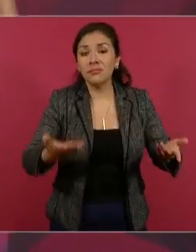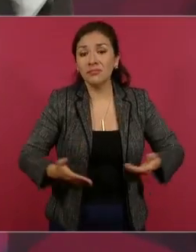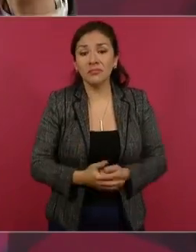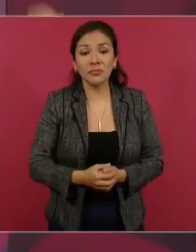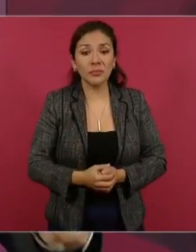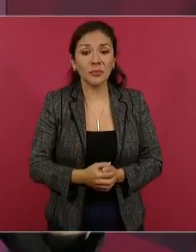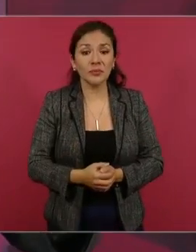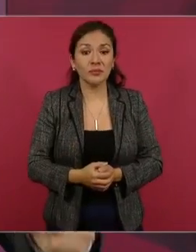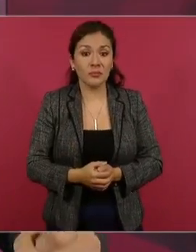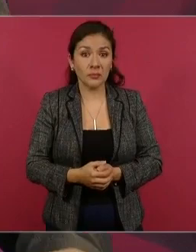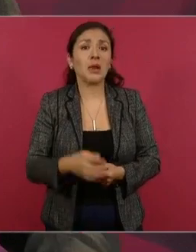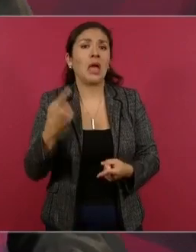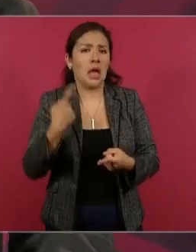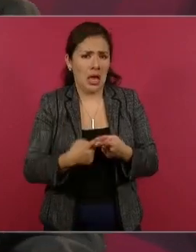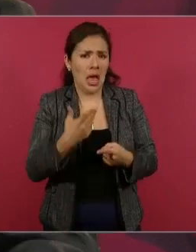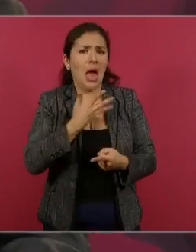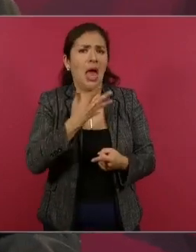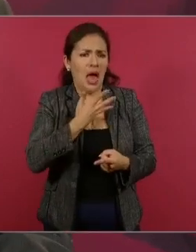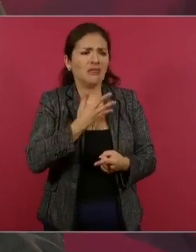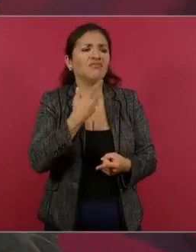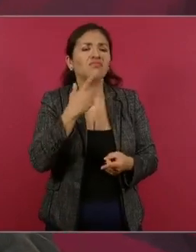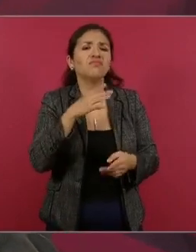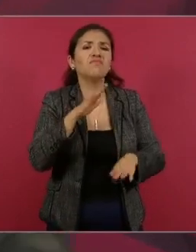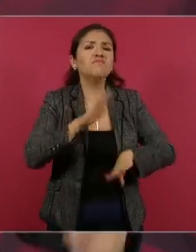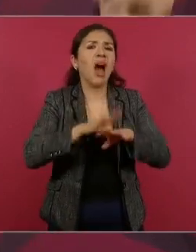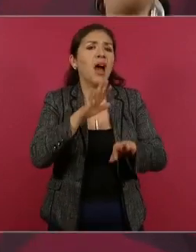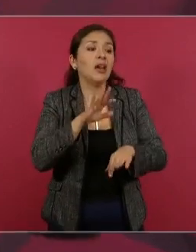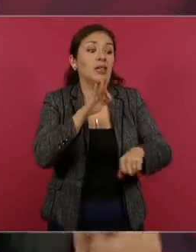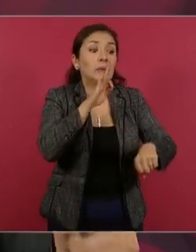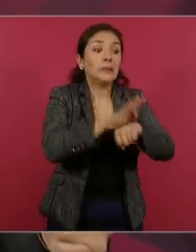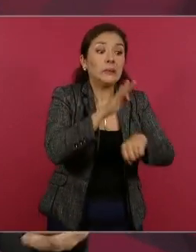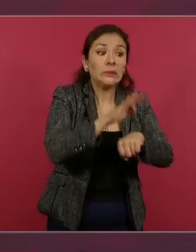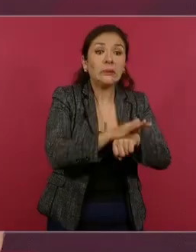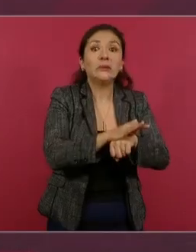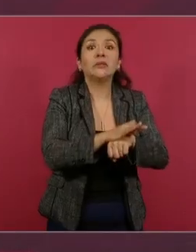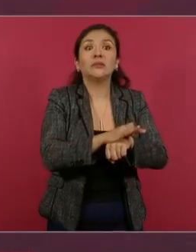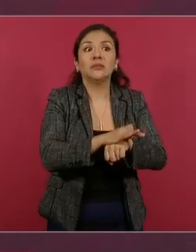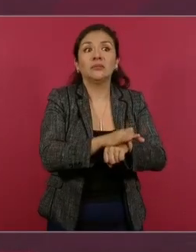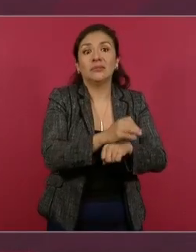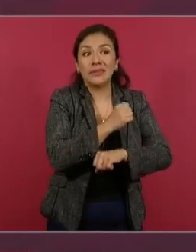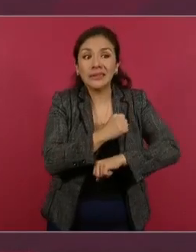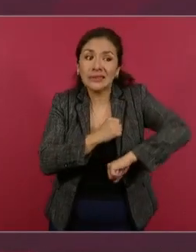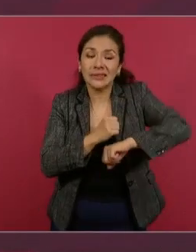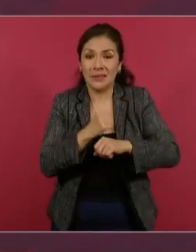Ellos tienen muy buenas agarraderas, buenas influencias,